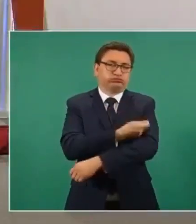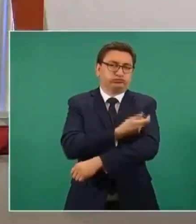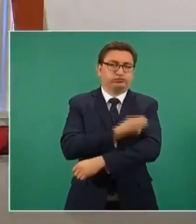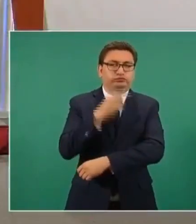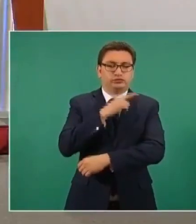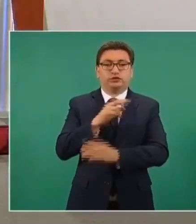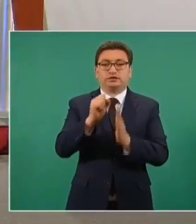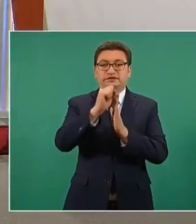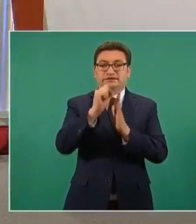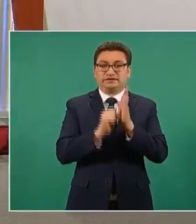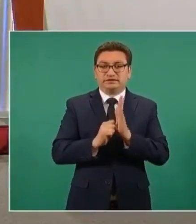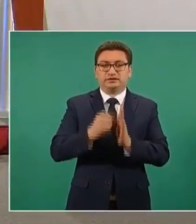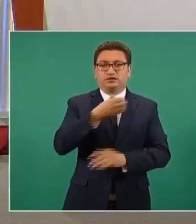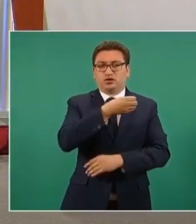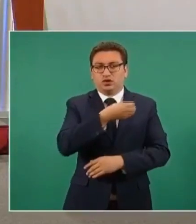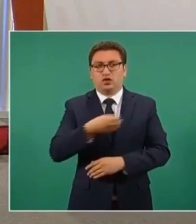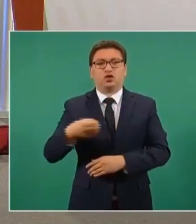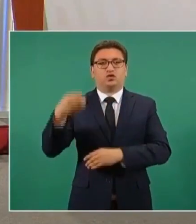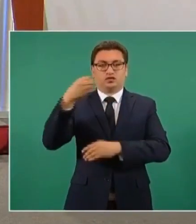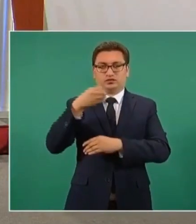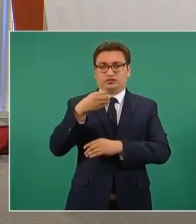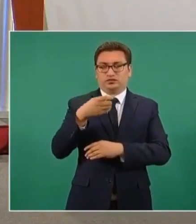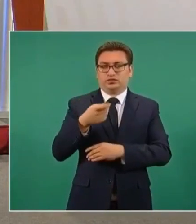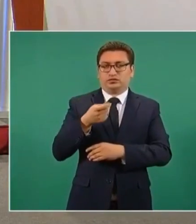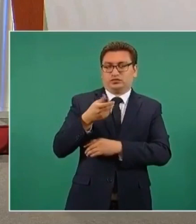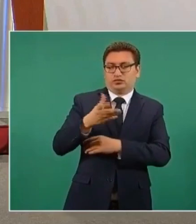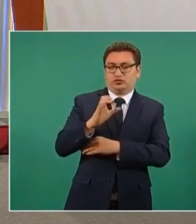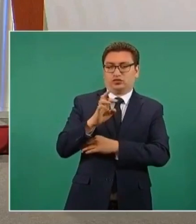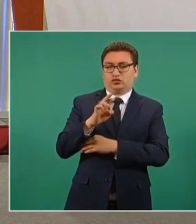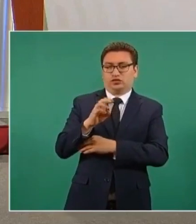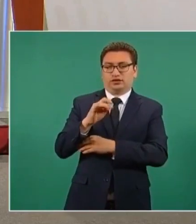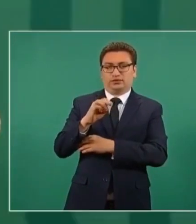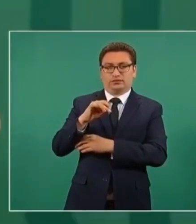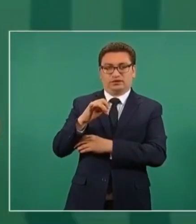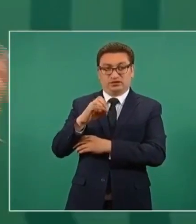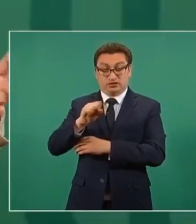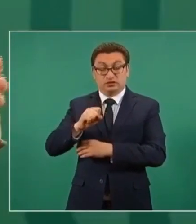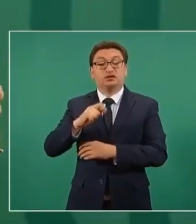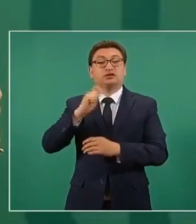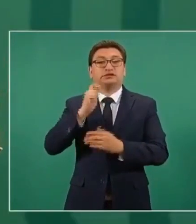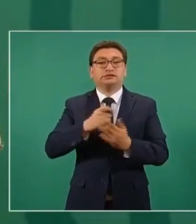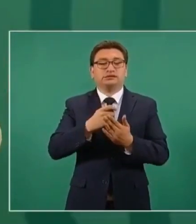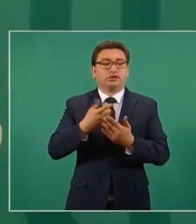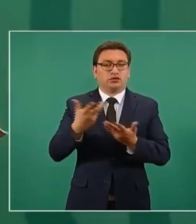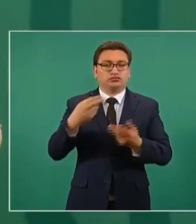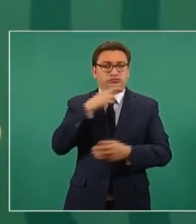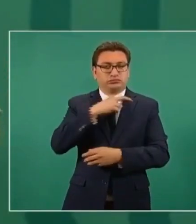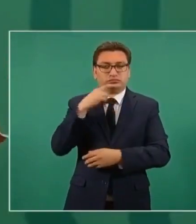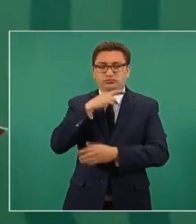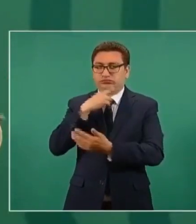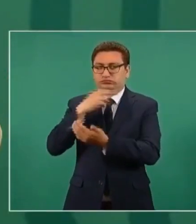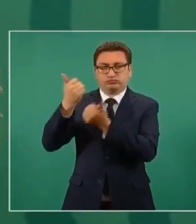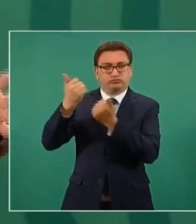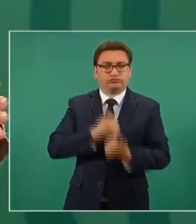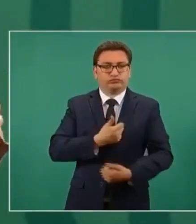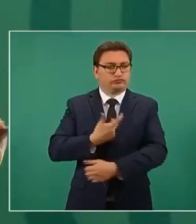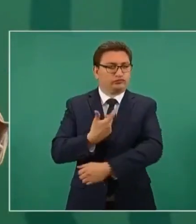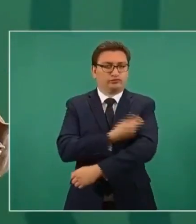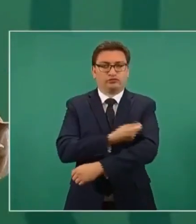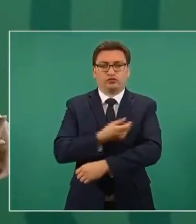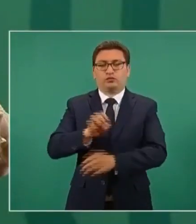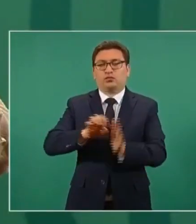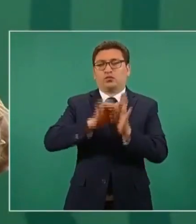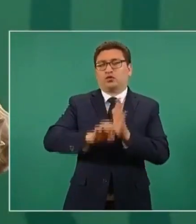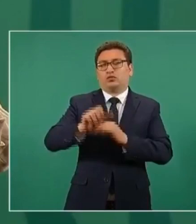ha establecido, el operativo Correcaminos, nos permite vacunar de manera inmediata. Las vacunas que llegan en un día